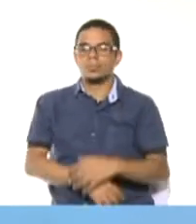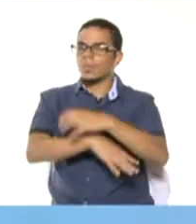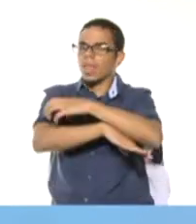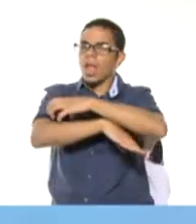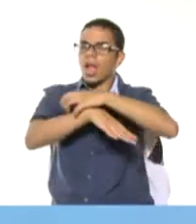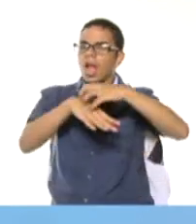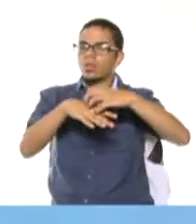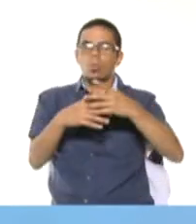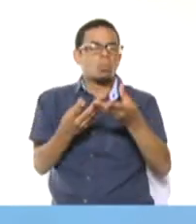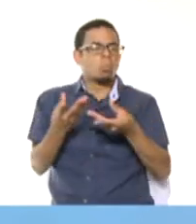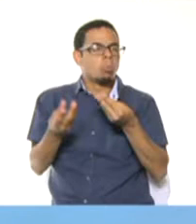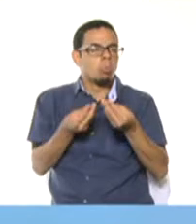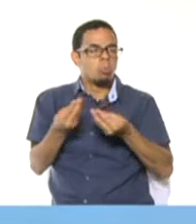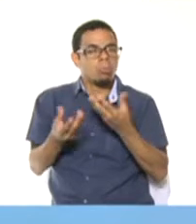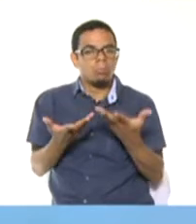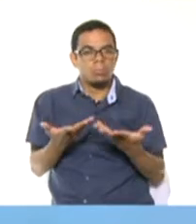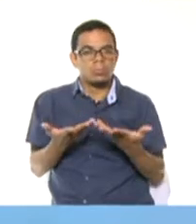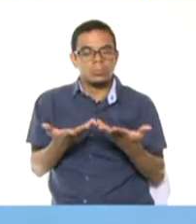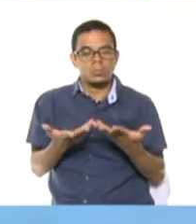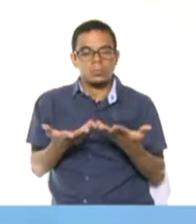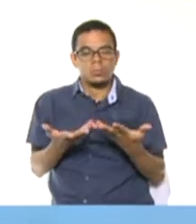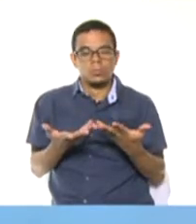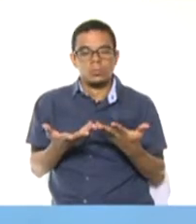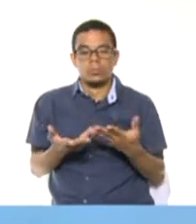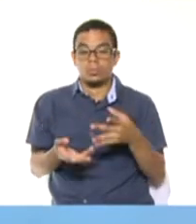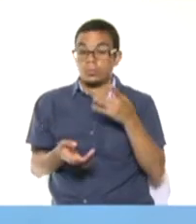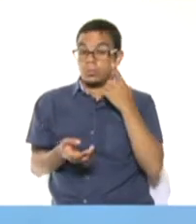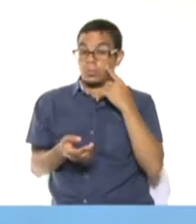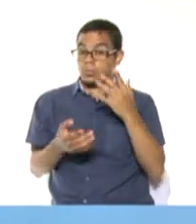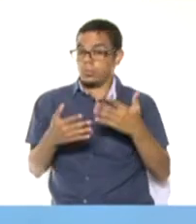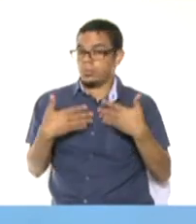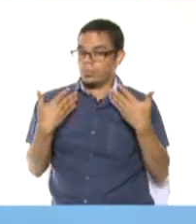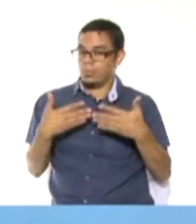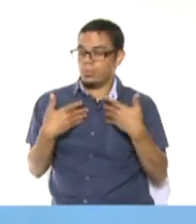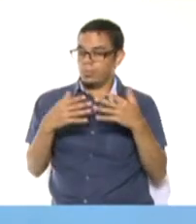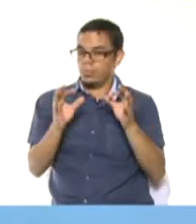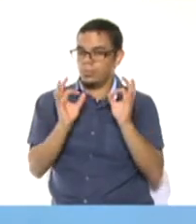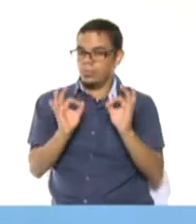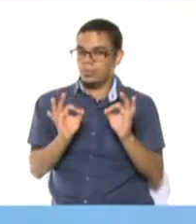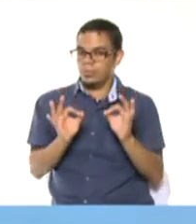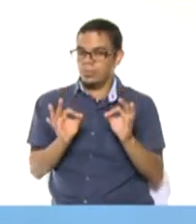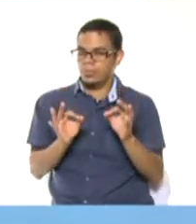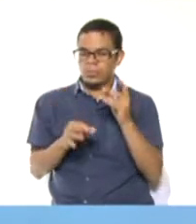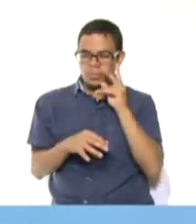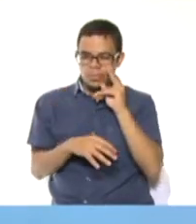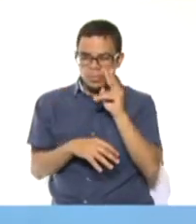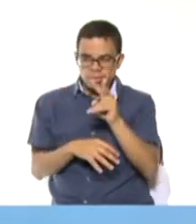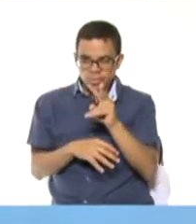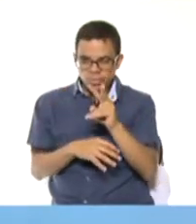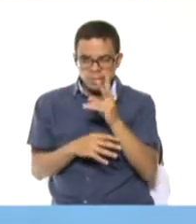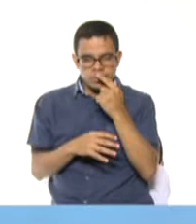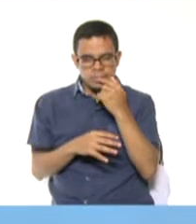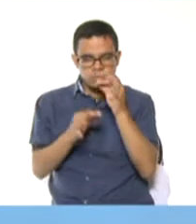gato, miau. A ver, qué divertido. Ellos van a observar la figura, concentrarse y